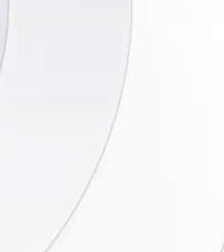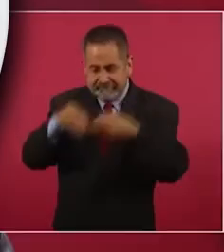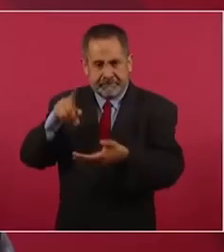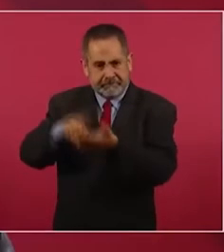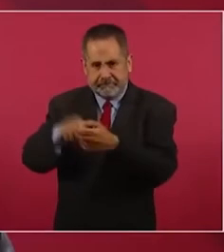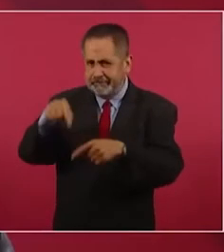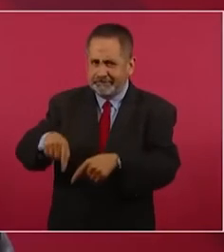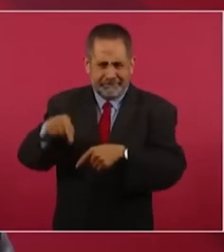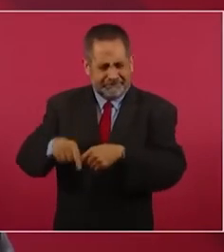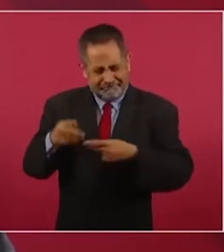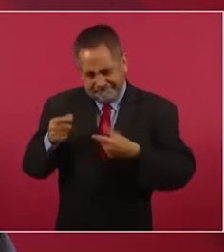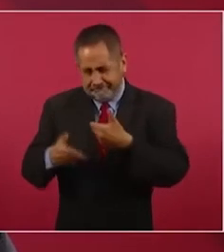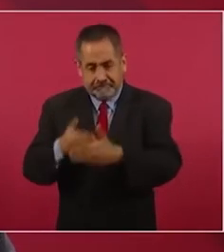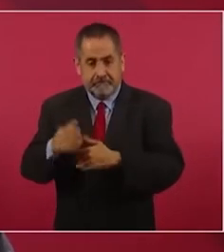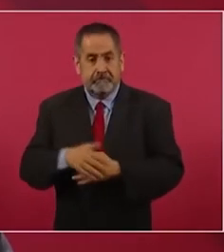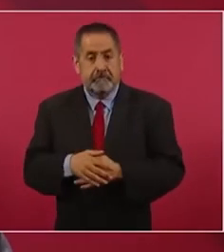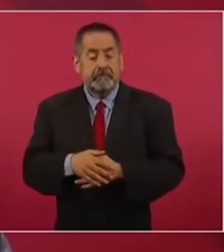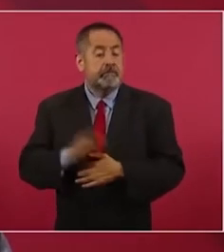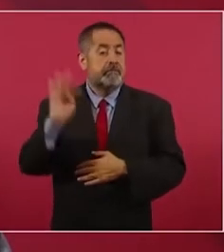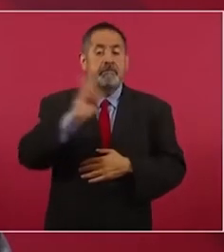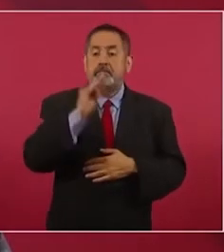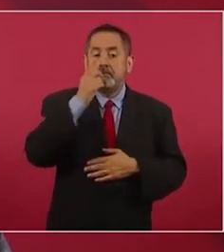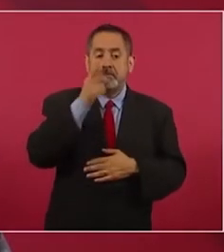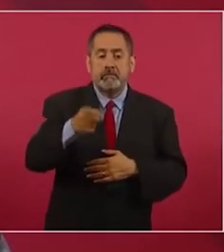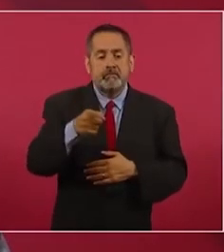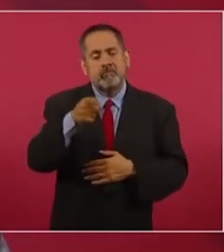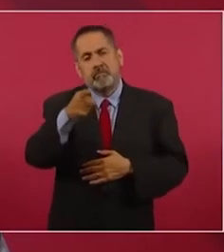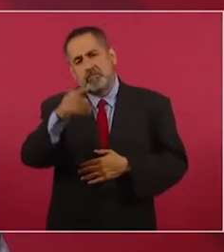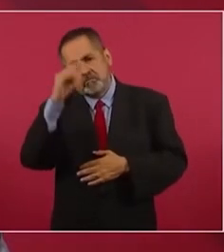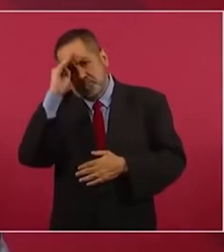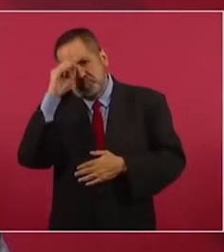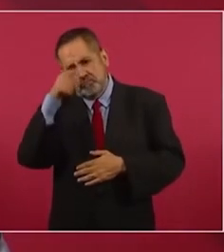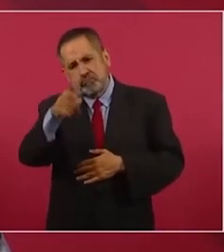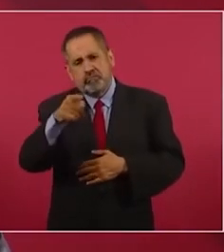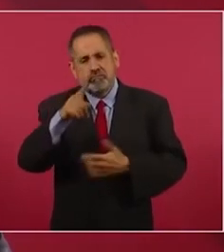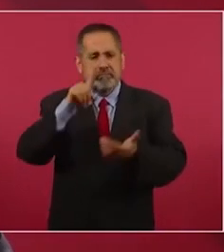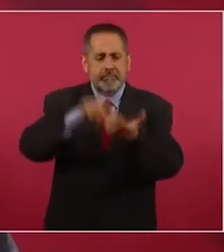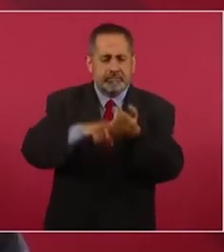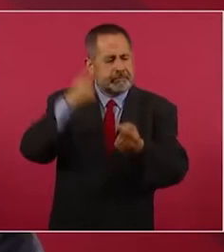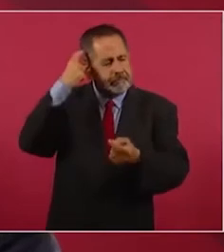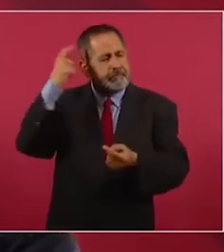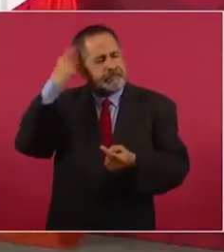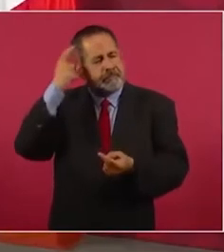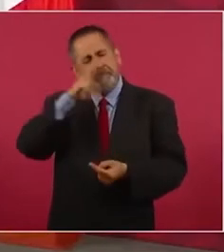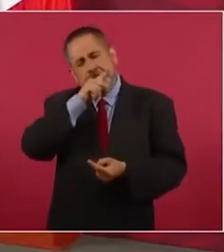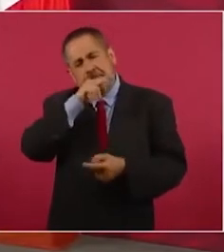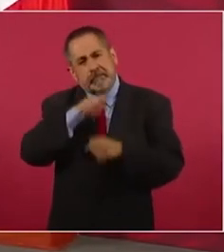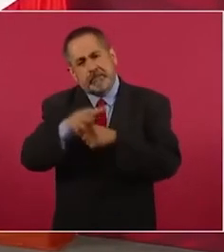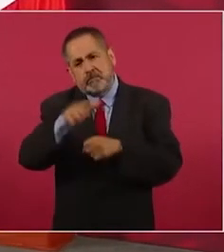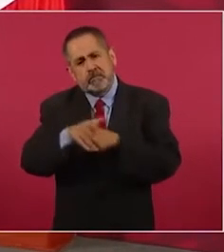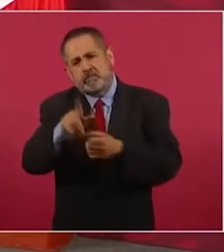1.065.000. Si me dicen cuáles son dos preocupaciones,